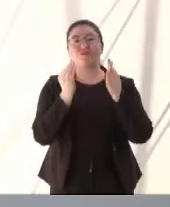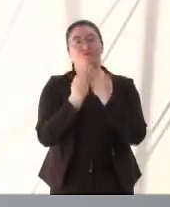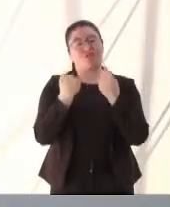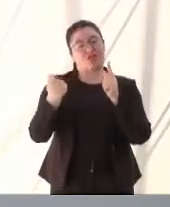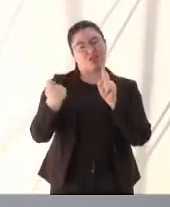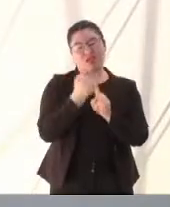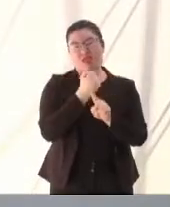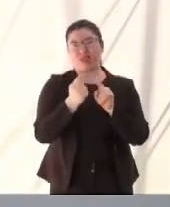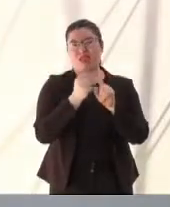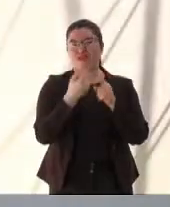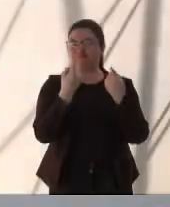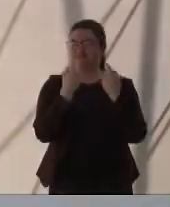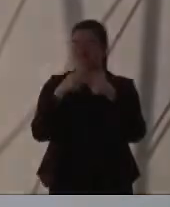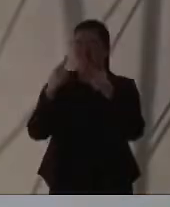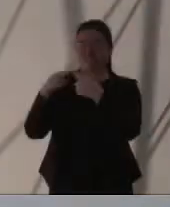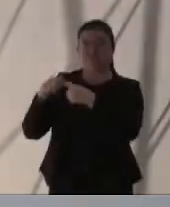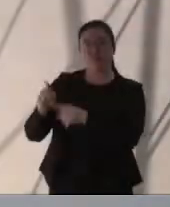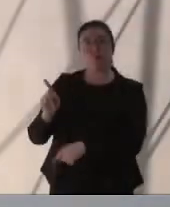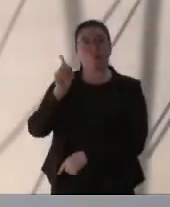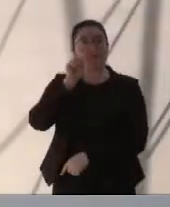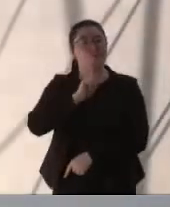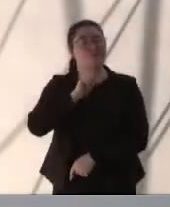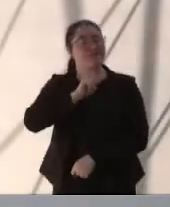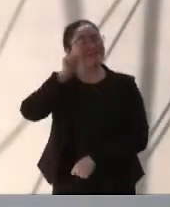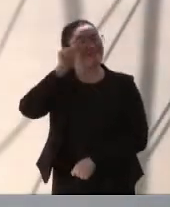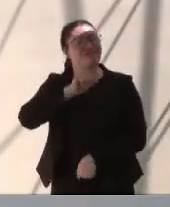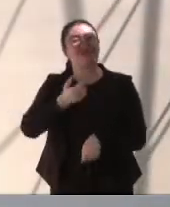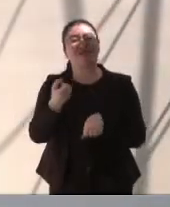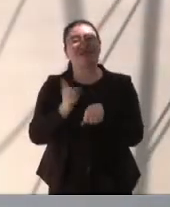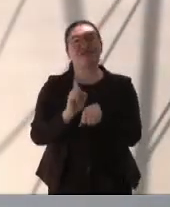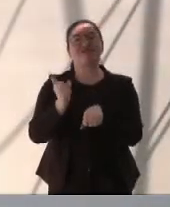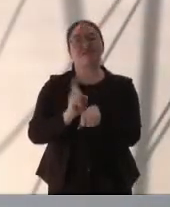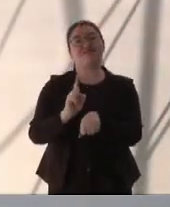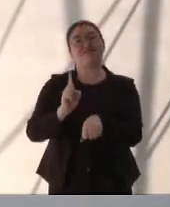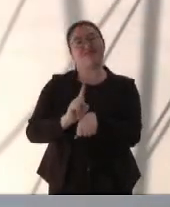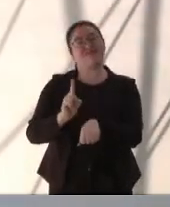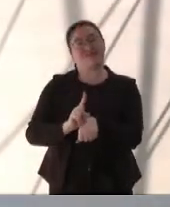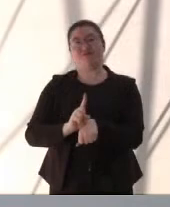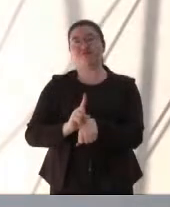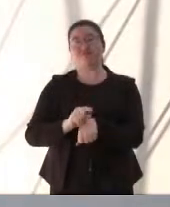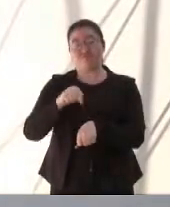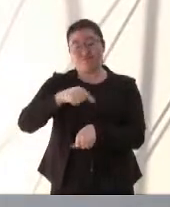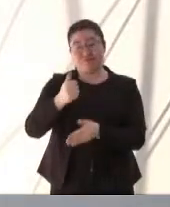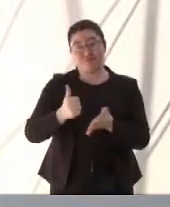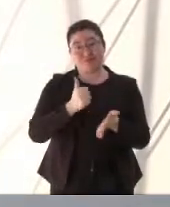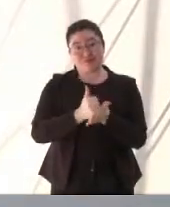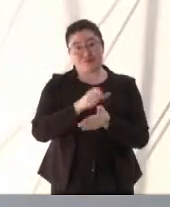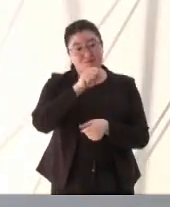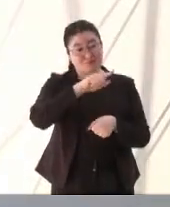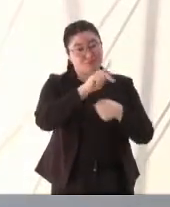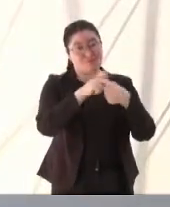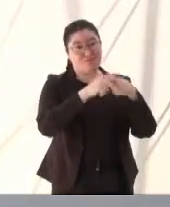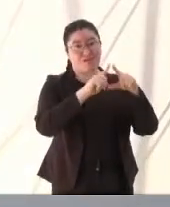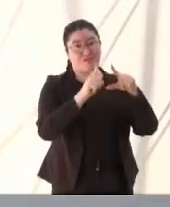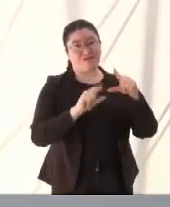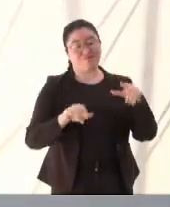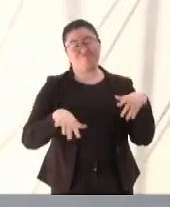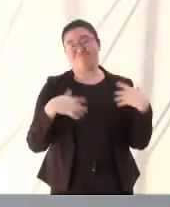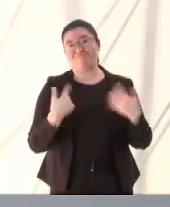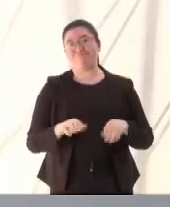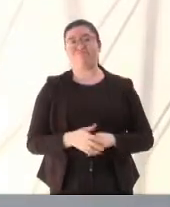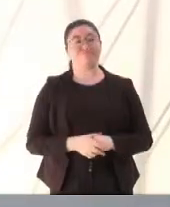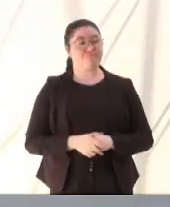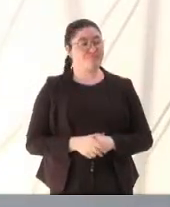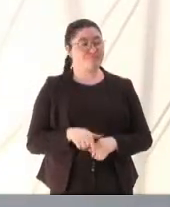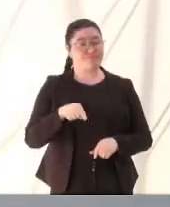violencia que las mujeres enfrentan todos los días en nuestra ciudad y en nuestro país. Este centro de